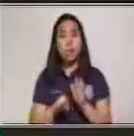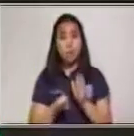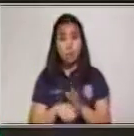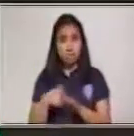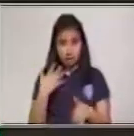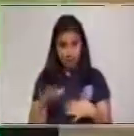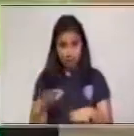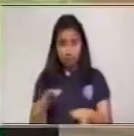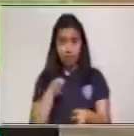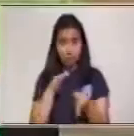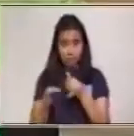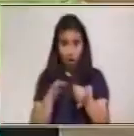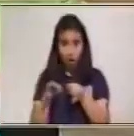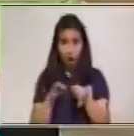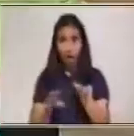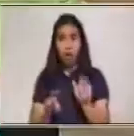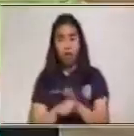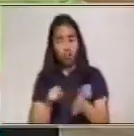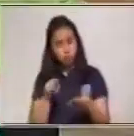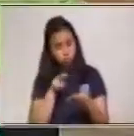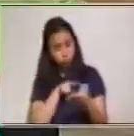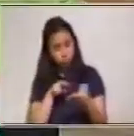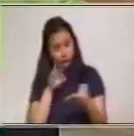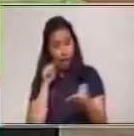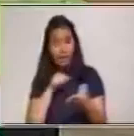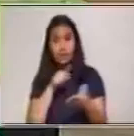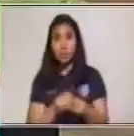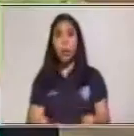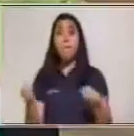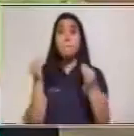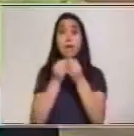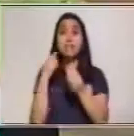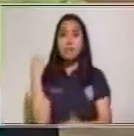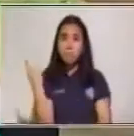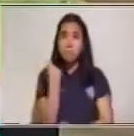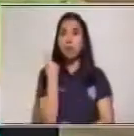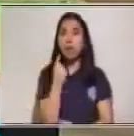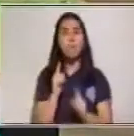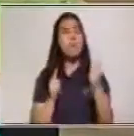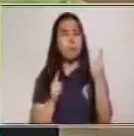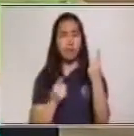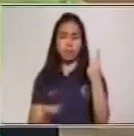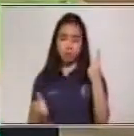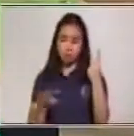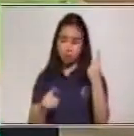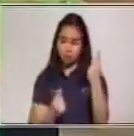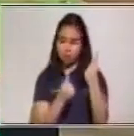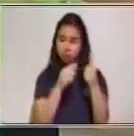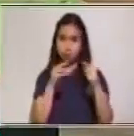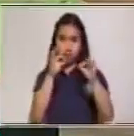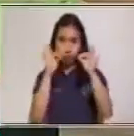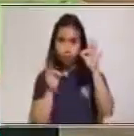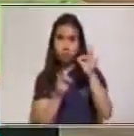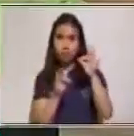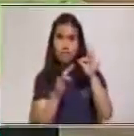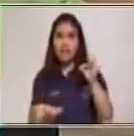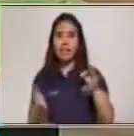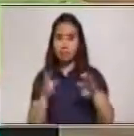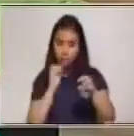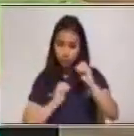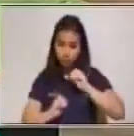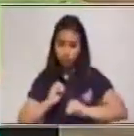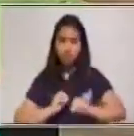priorizar, vas a ver cuál va de primero, cuál va después, qué es lo que debo colocar en el momento adecuado en